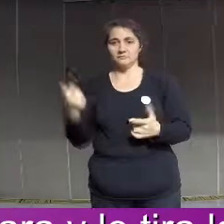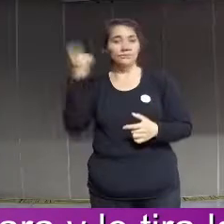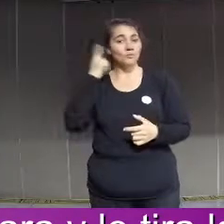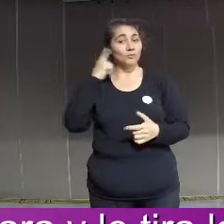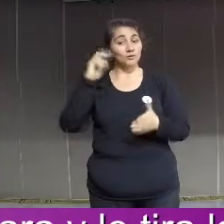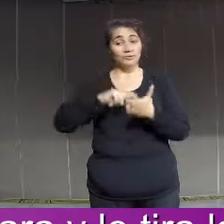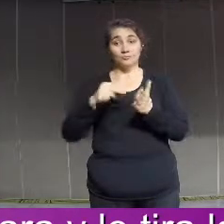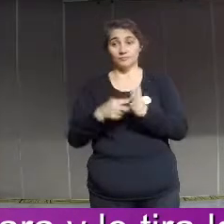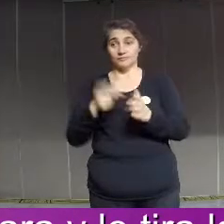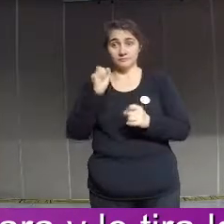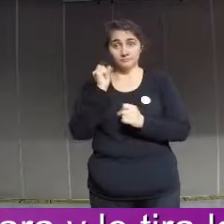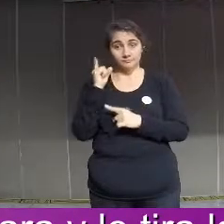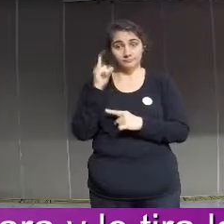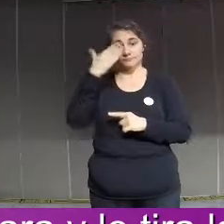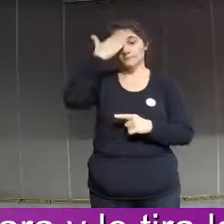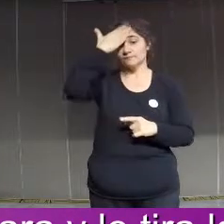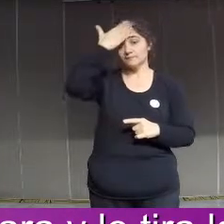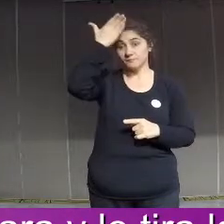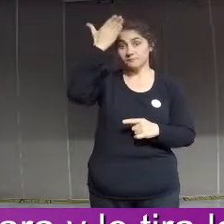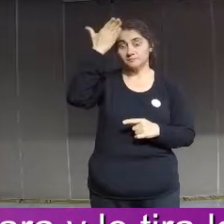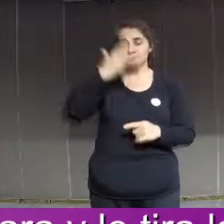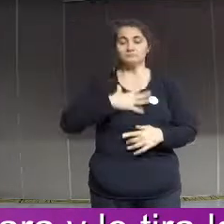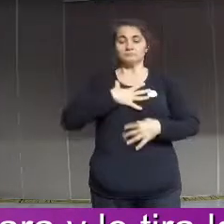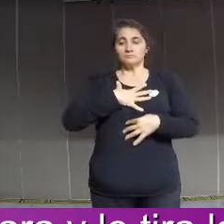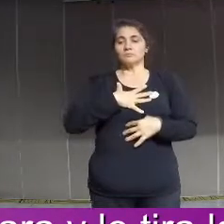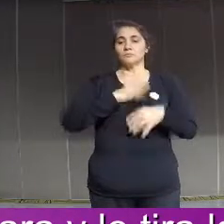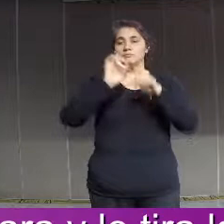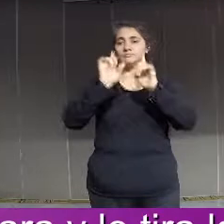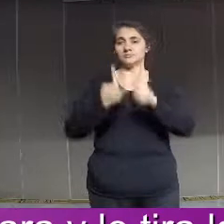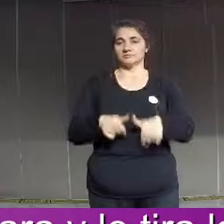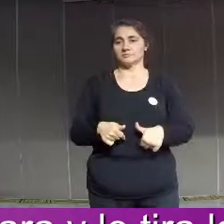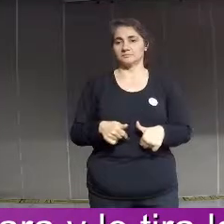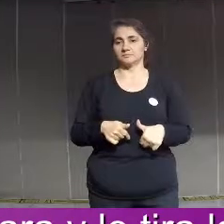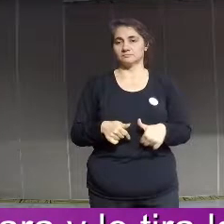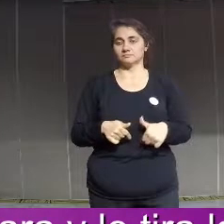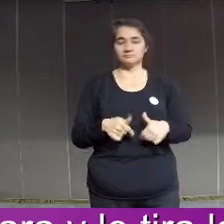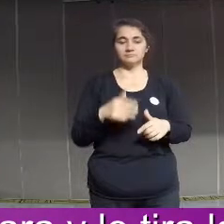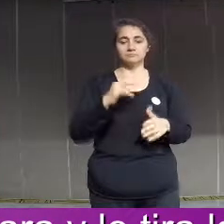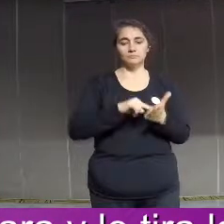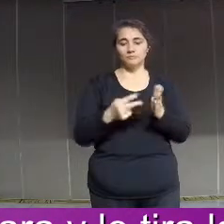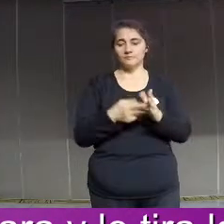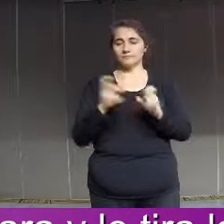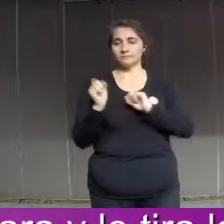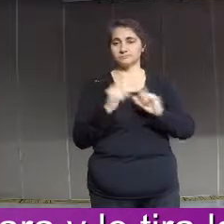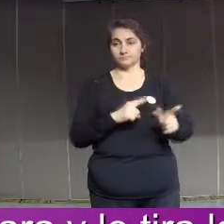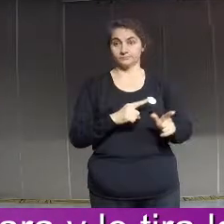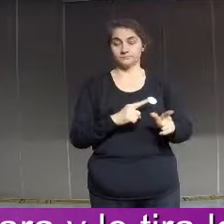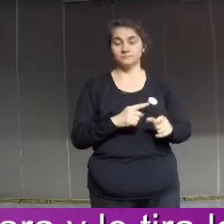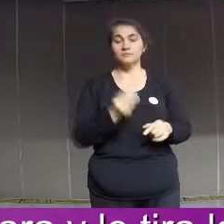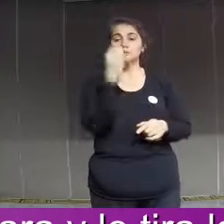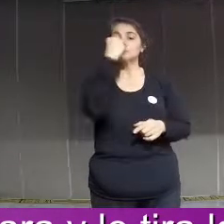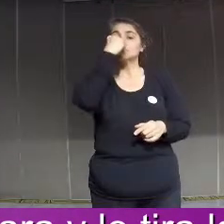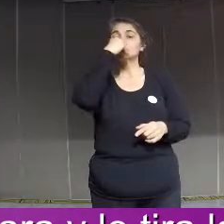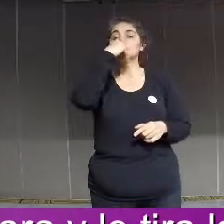que el conducto auditivo se conecta con la nariz a través de la trompa de Eustaquio. Entonces, muchas veces en los chicos que tienen disfunción